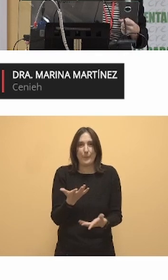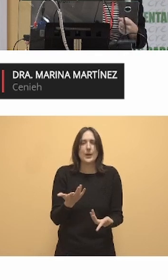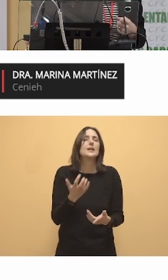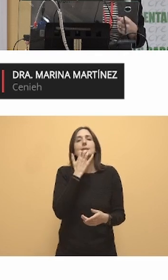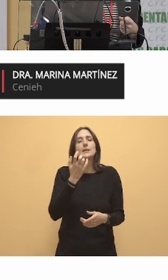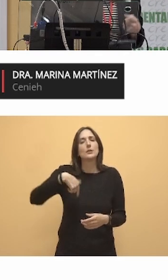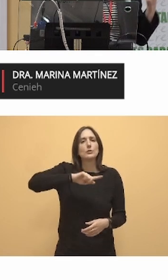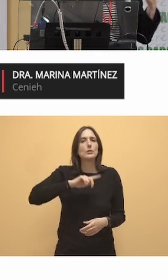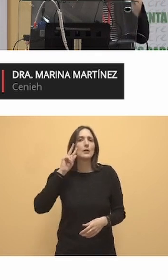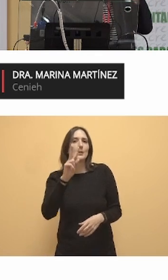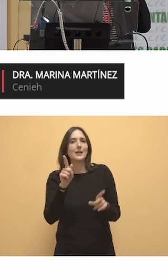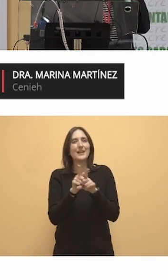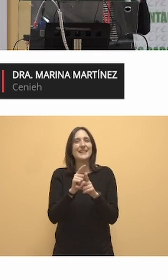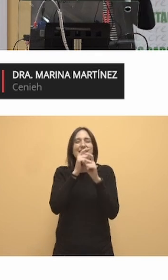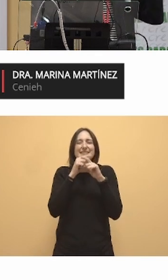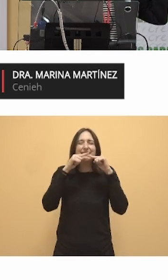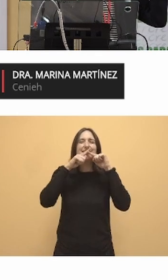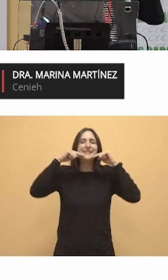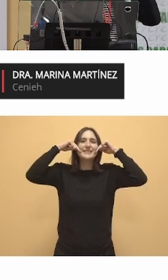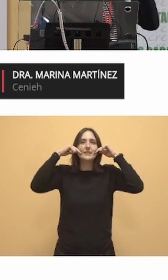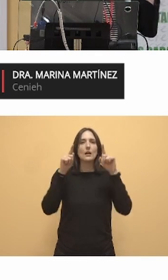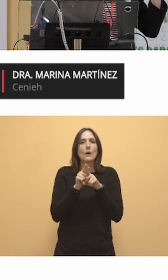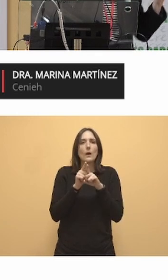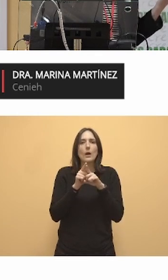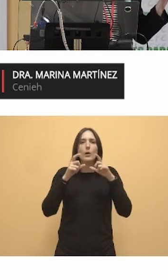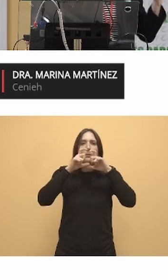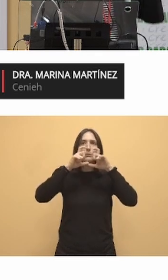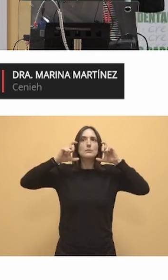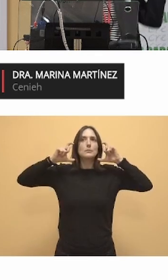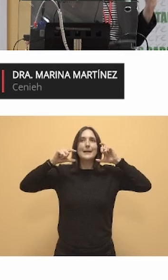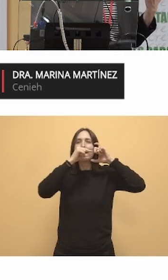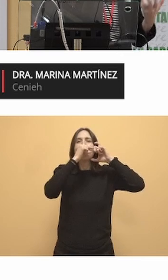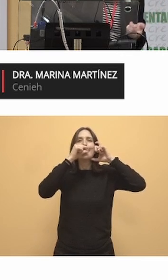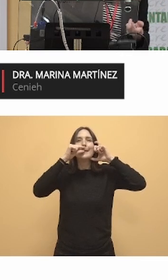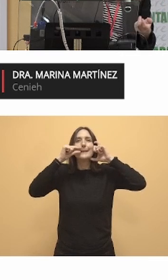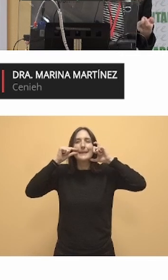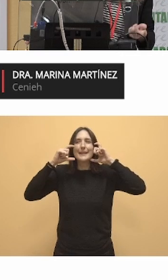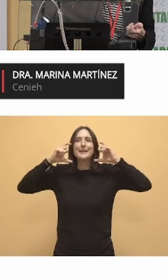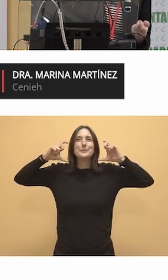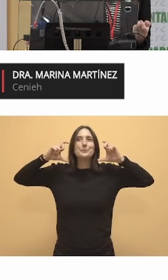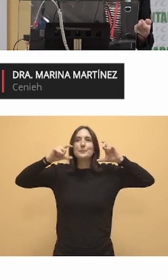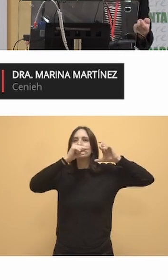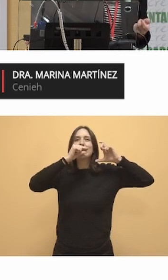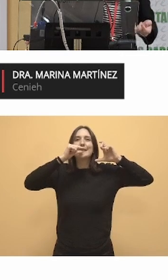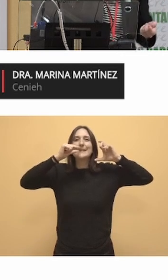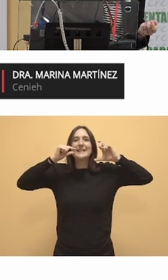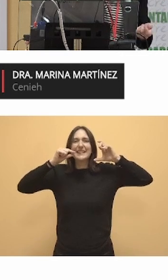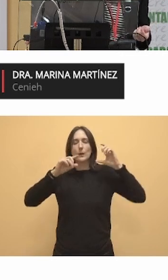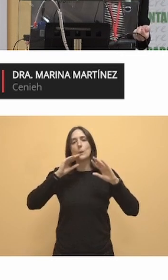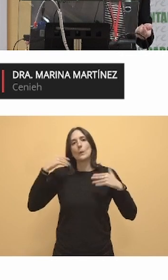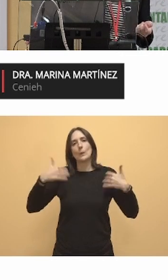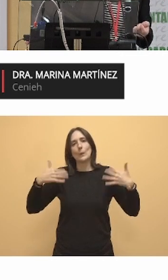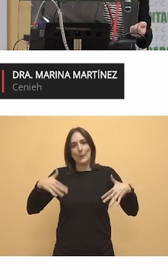a un parántropo sonreír. Sería una cara tan ancha y unos dientes tan diminutos, a diferencia de su cara, que es increíble. Sin